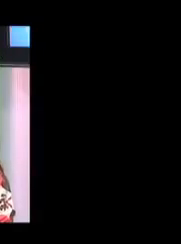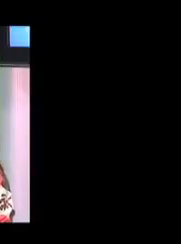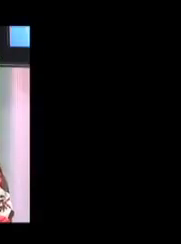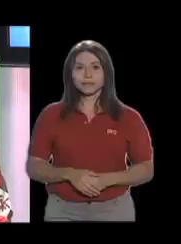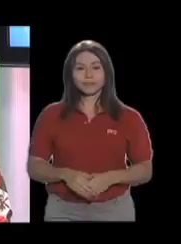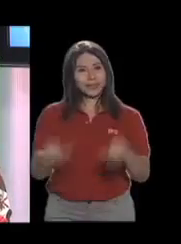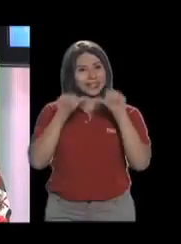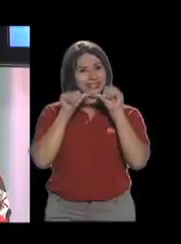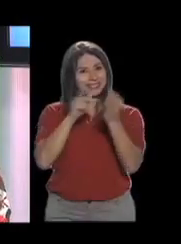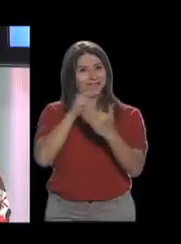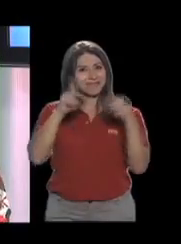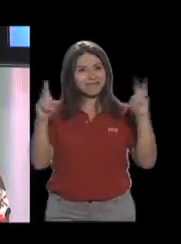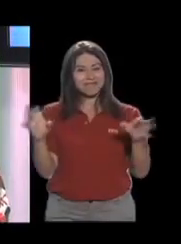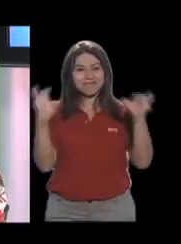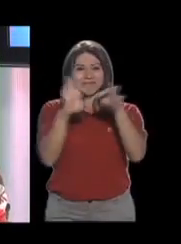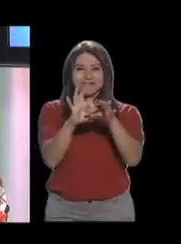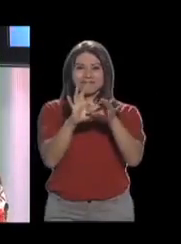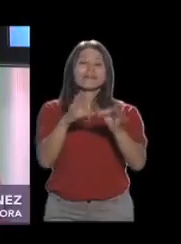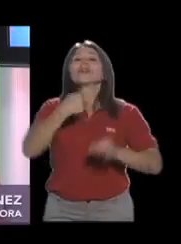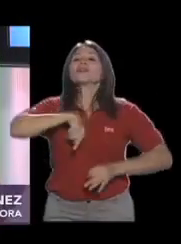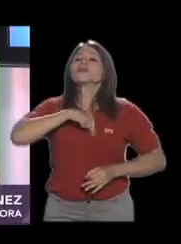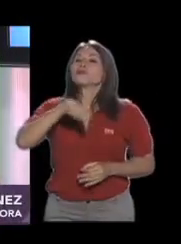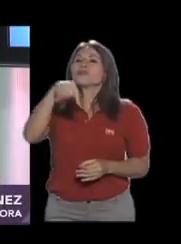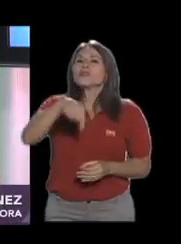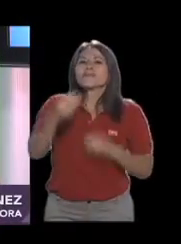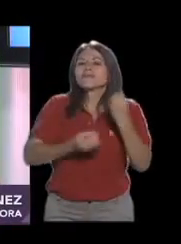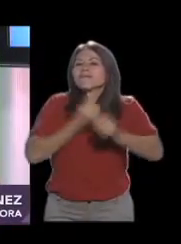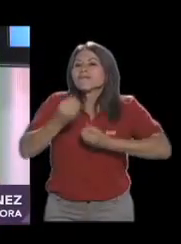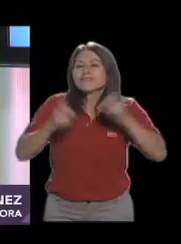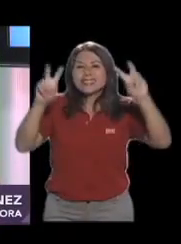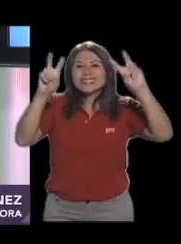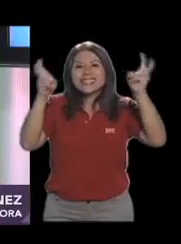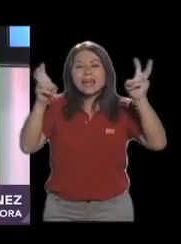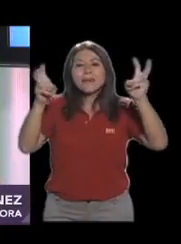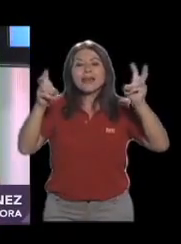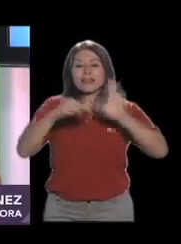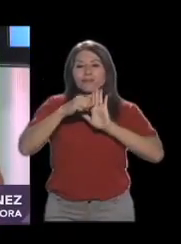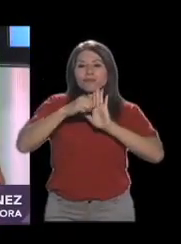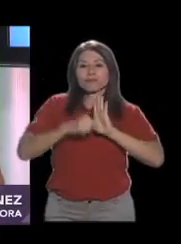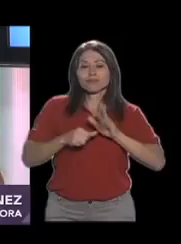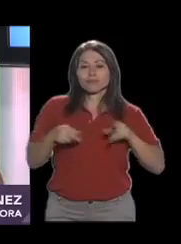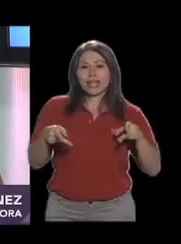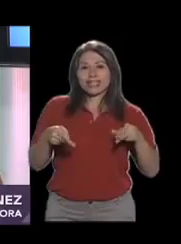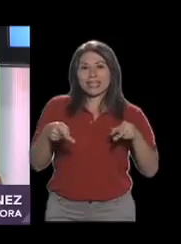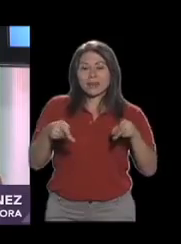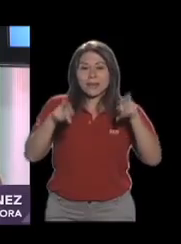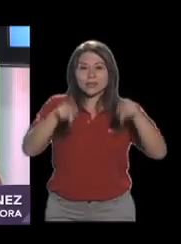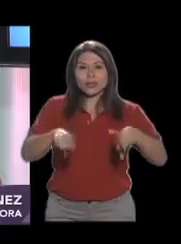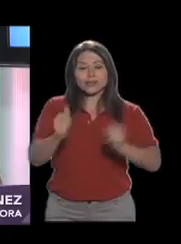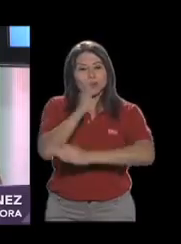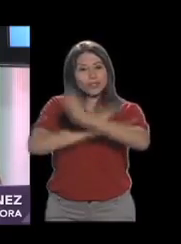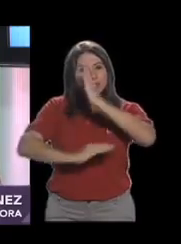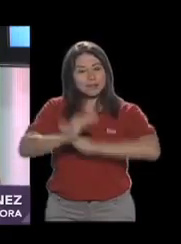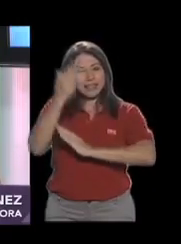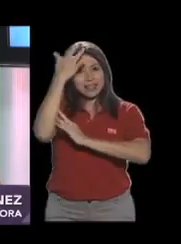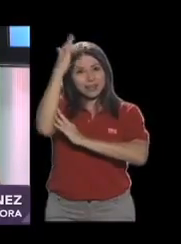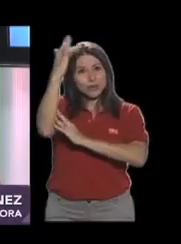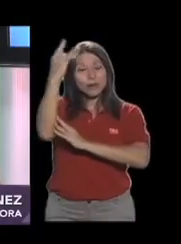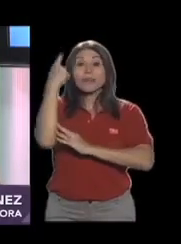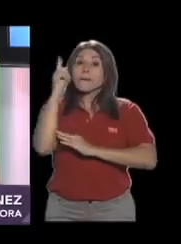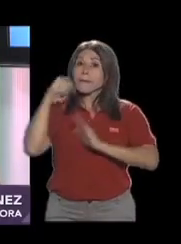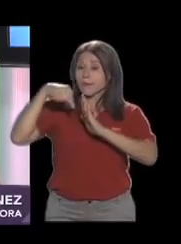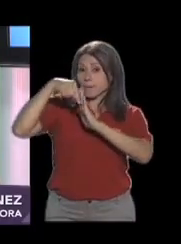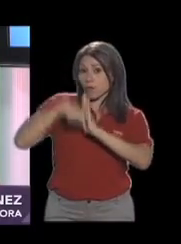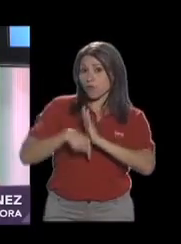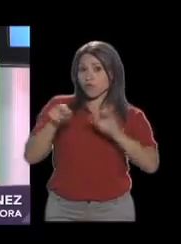Seguimos en Nexos. Hoy nos dedicamos exclusivamente al tema de la esterilización de personas con discapacidad intelectual y para profundizar en